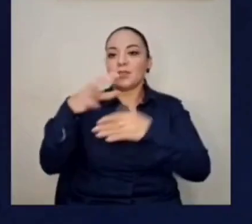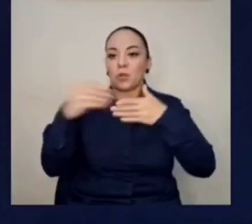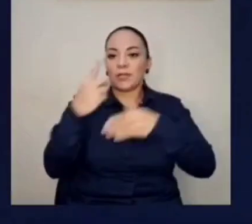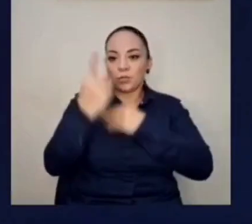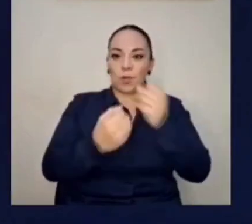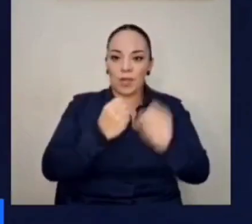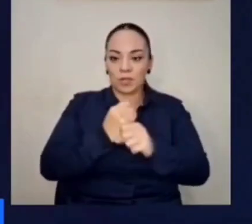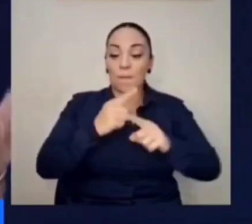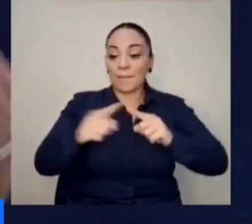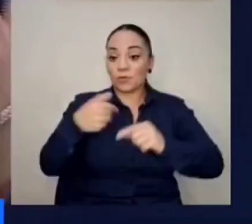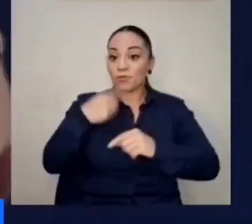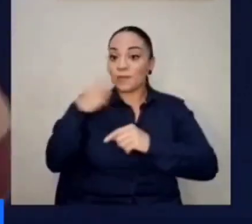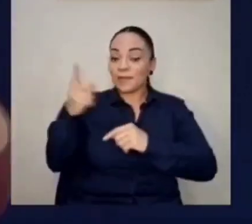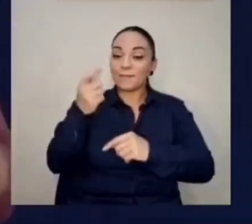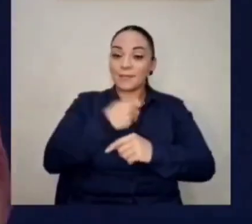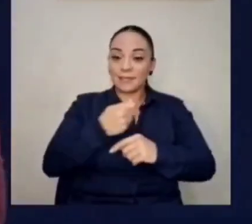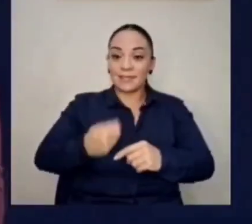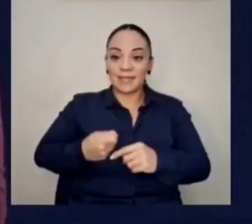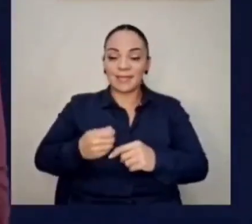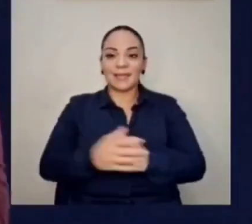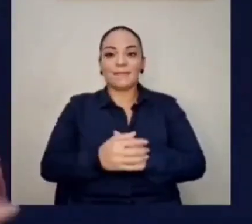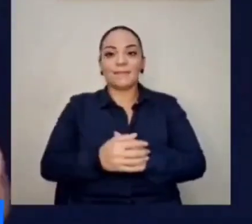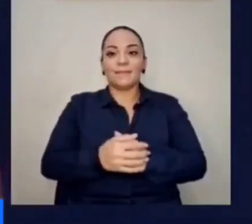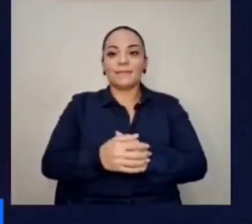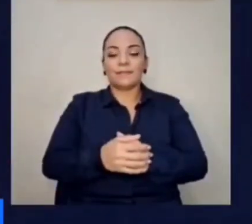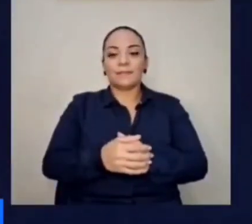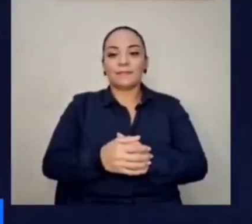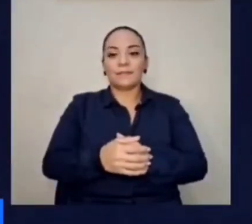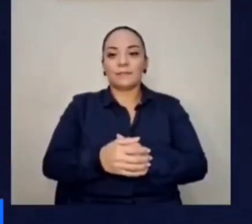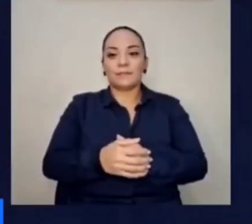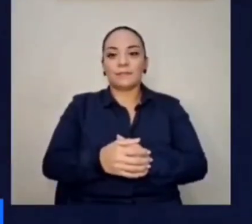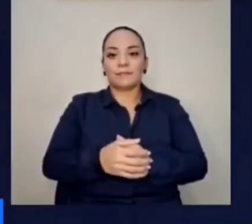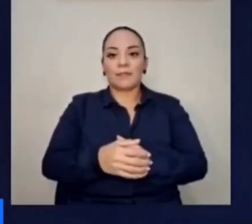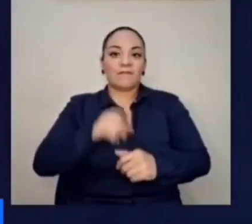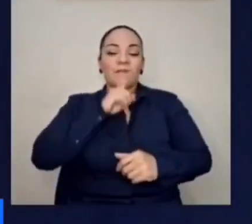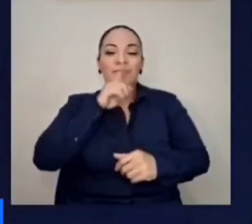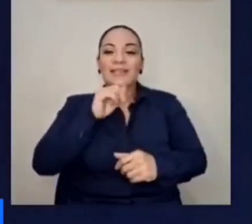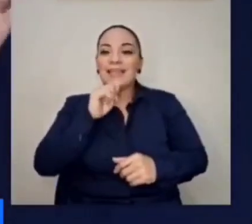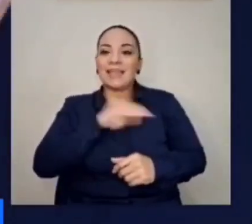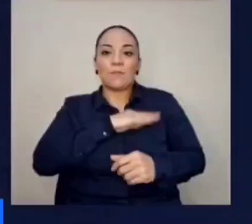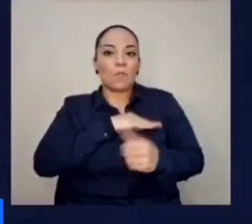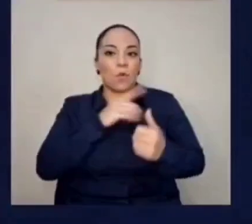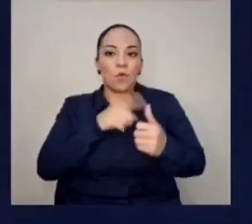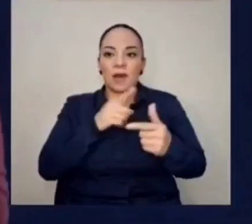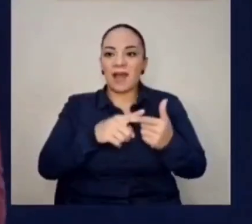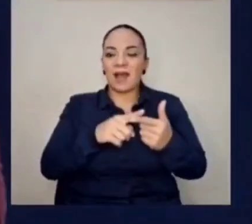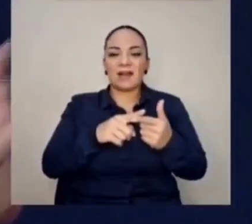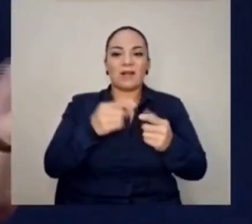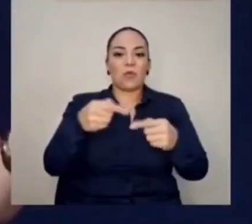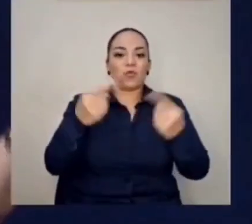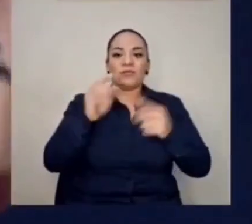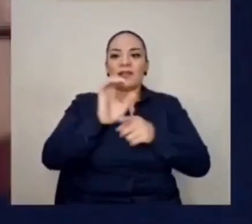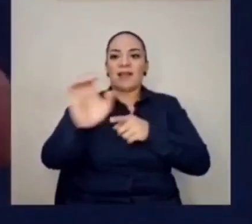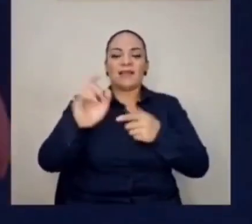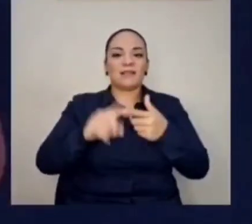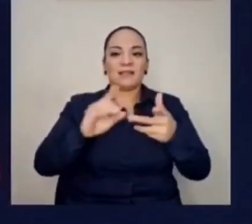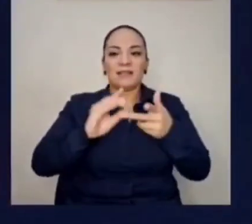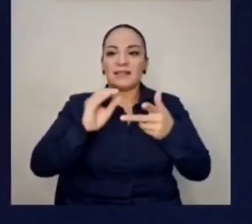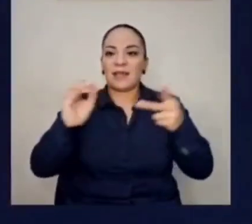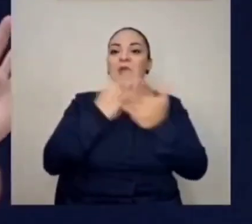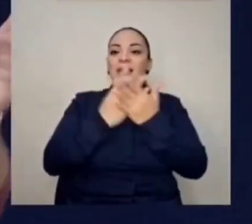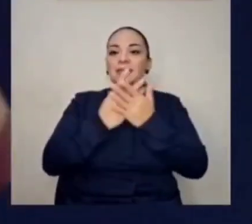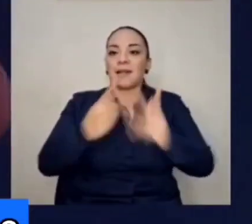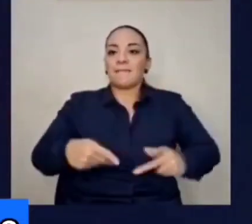le decía al presidente de que sería inmoral, antiético y carente de toda justicia que un preso viva con